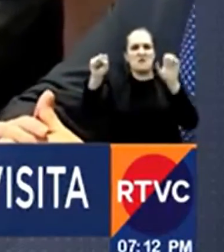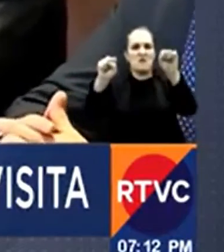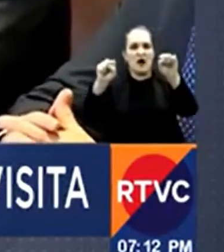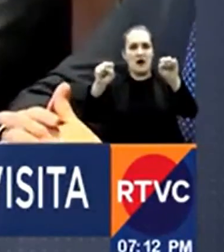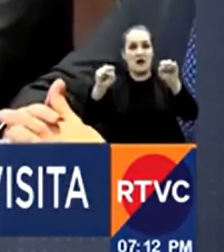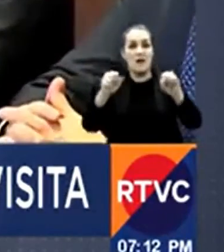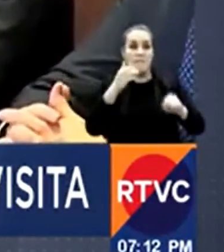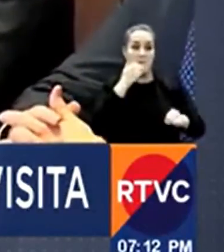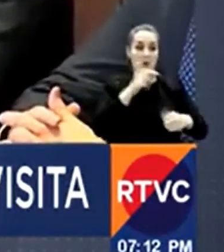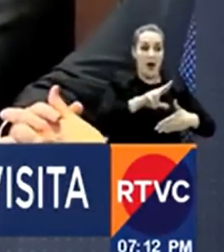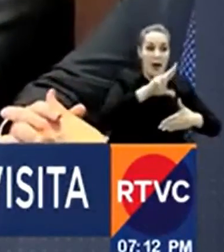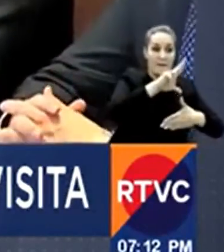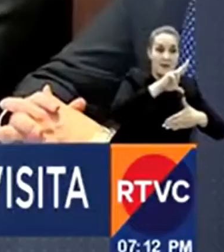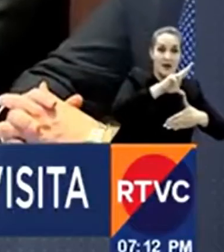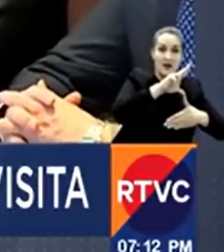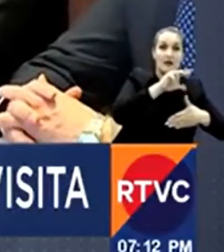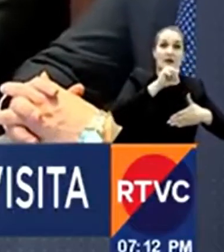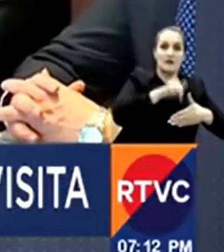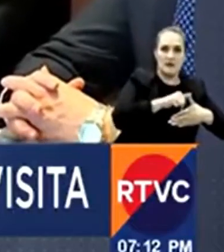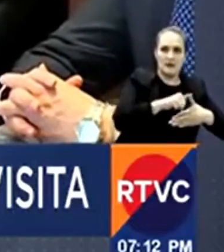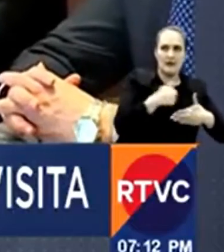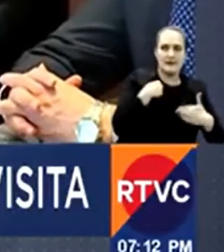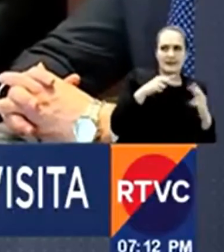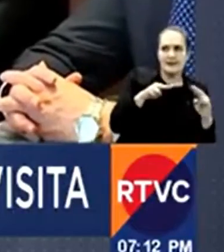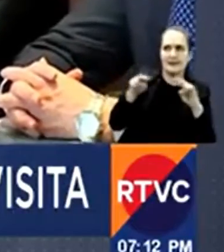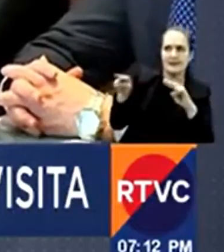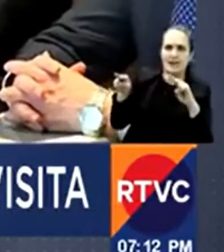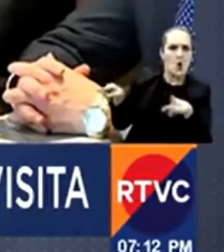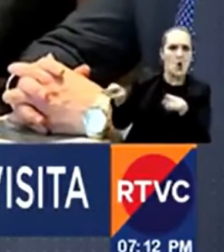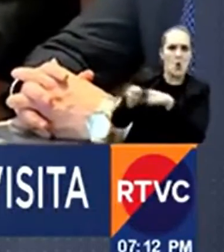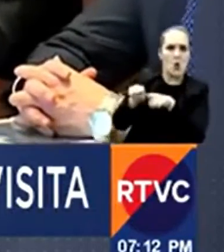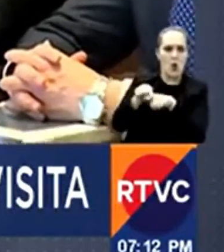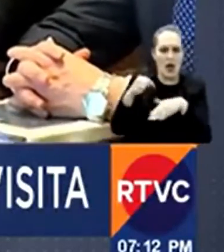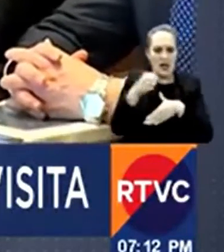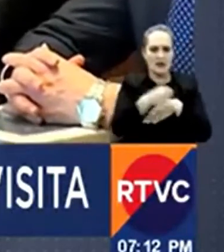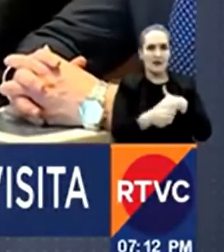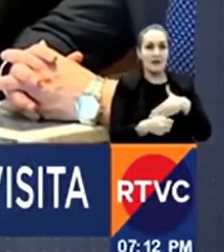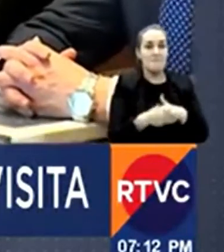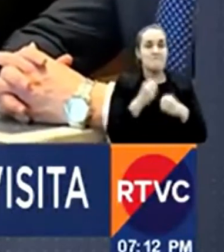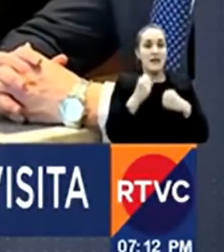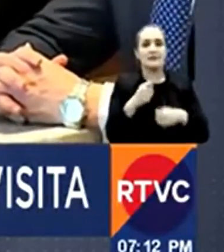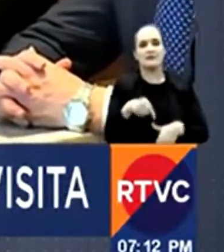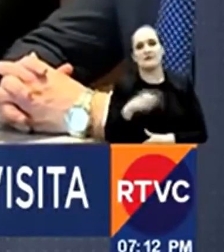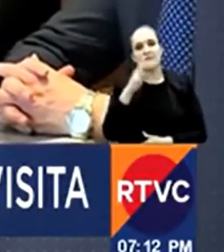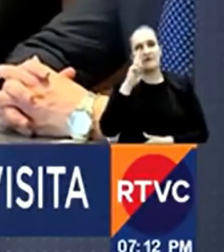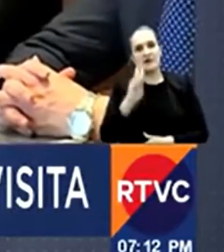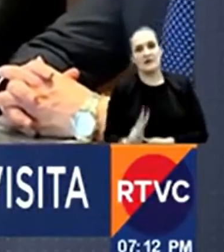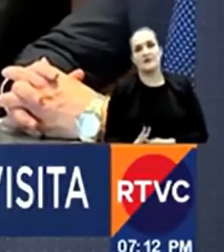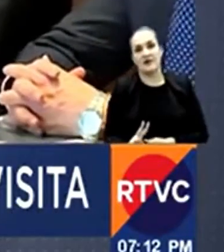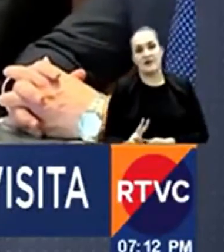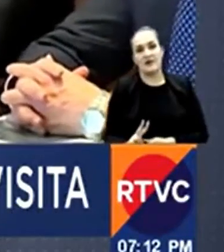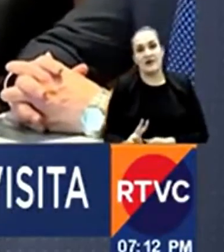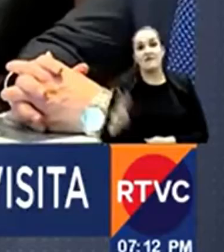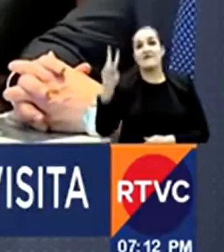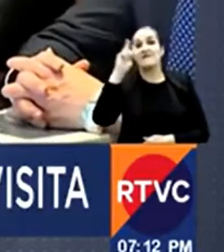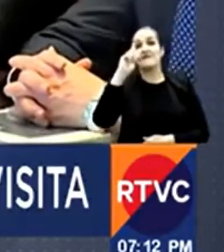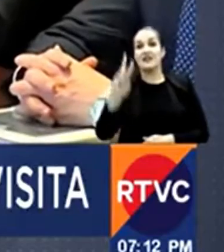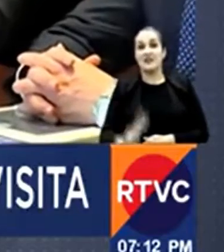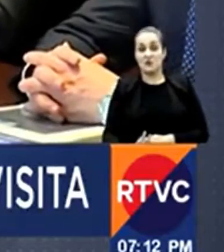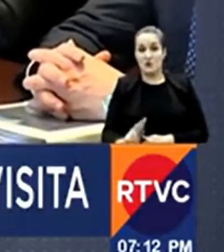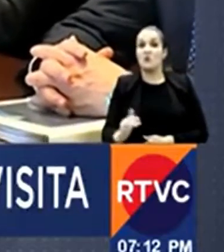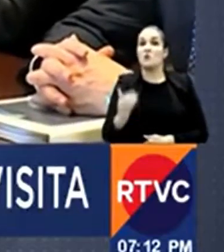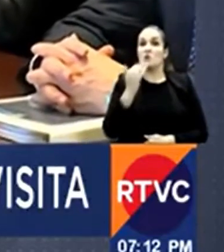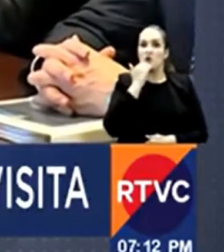si tenemos estos países que hemos mencionado, principalmente Venezuela, en una relación